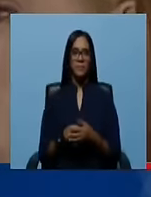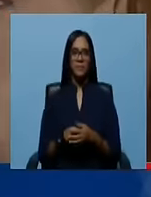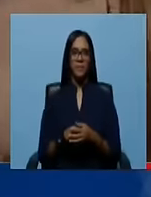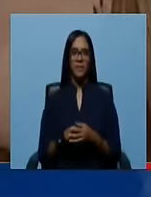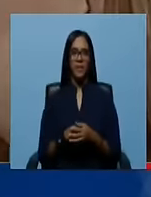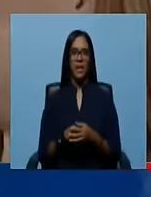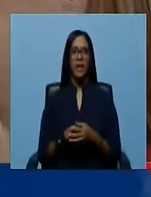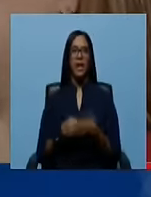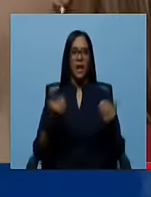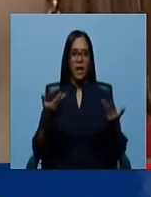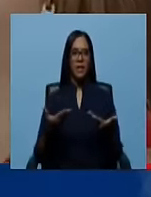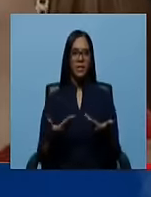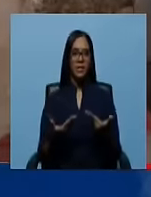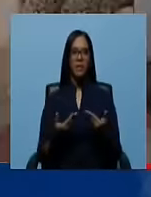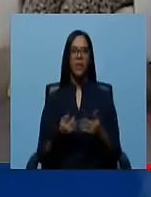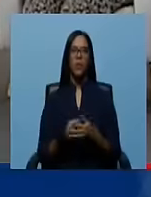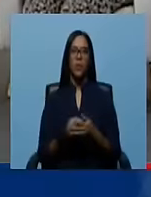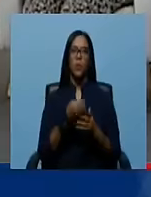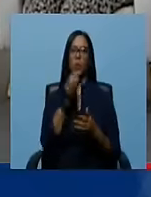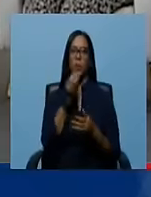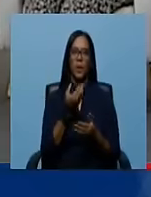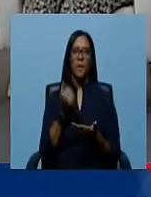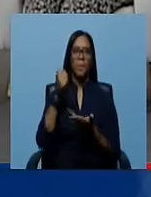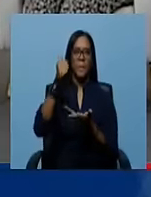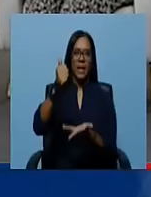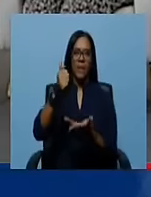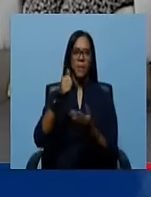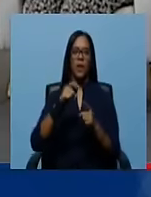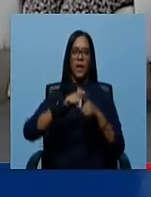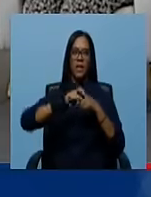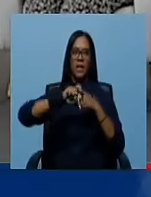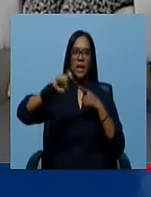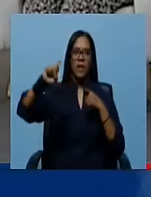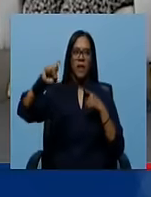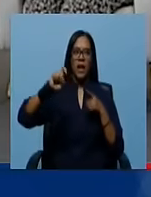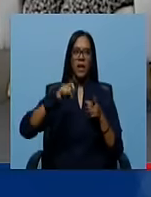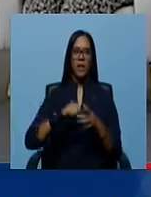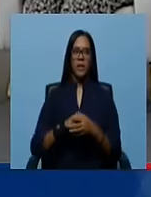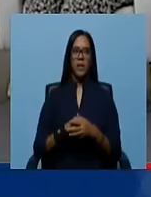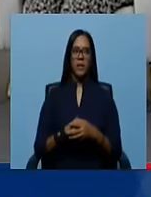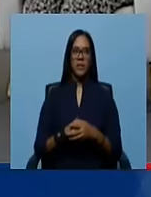Ha recibido un merecido premio, el teleférico.